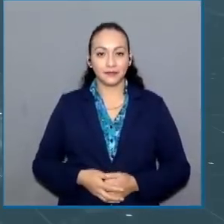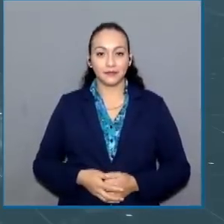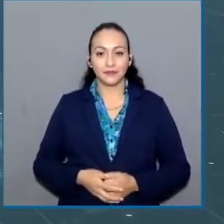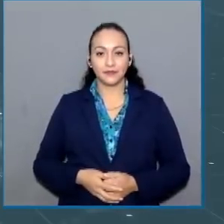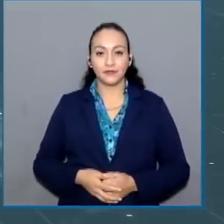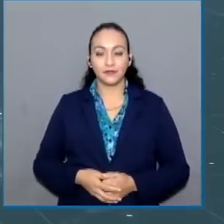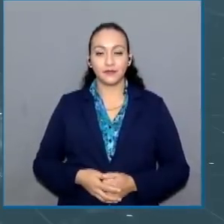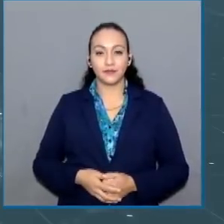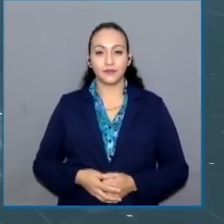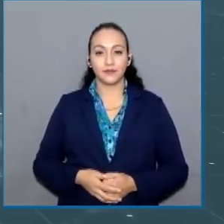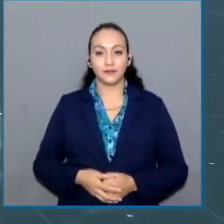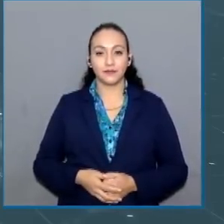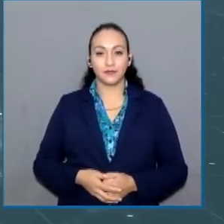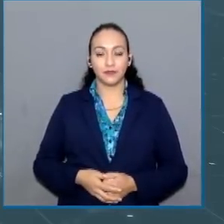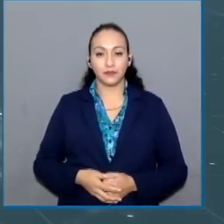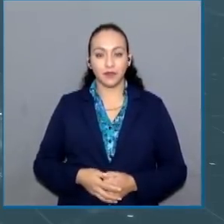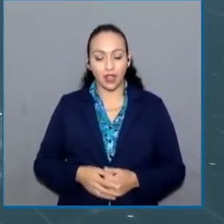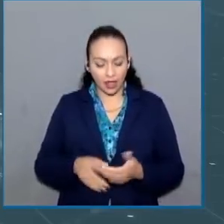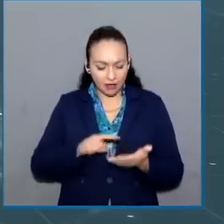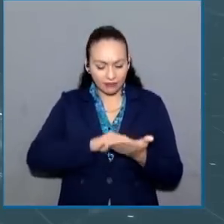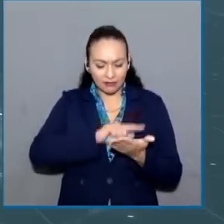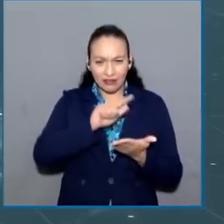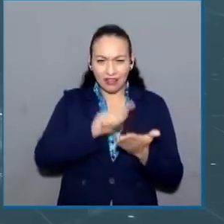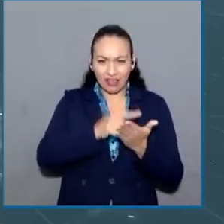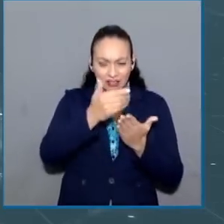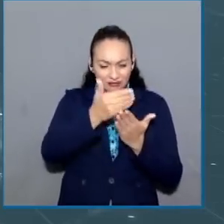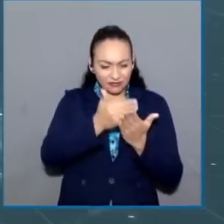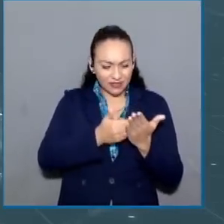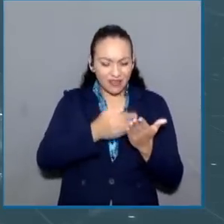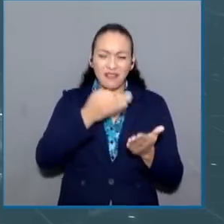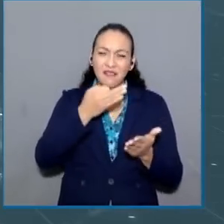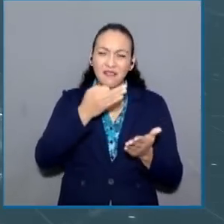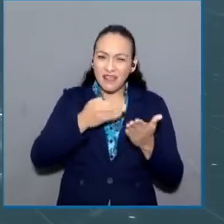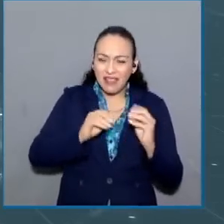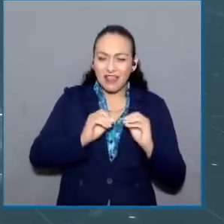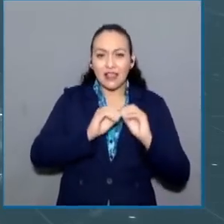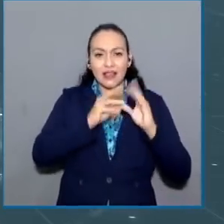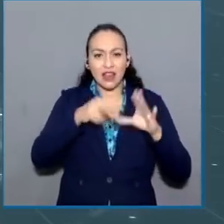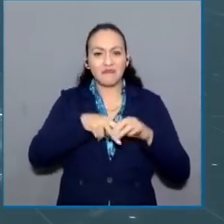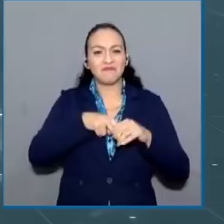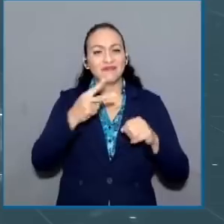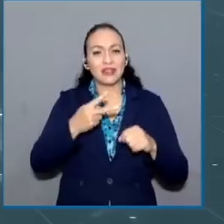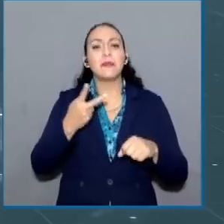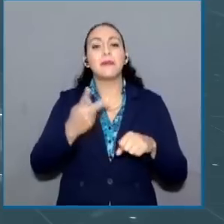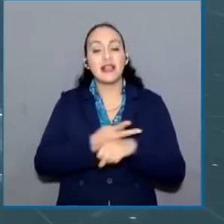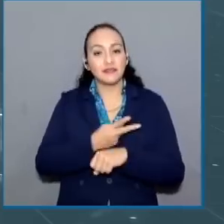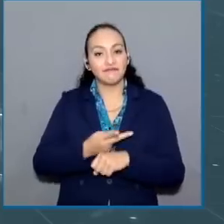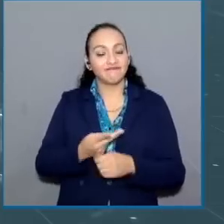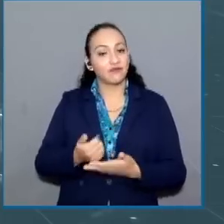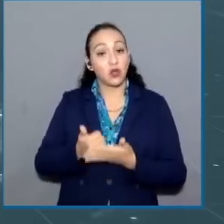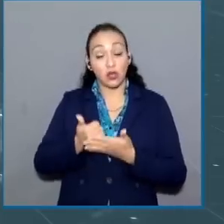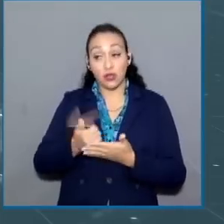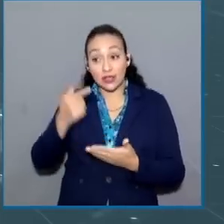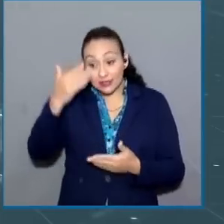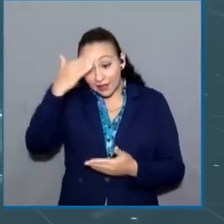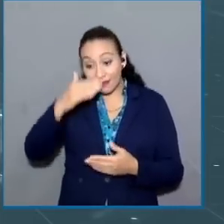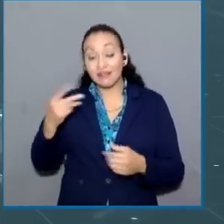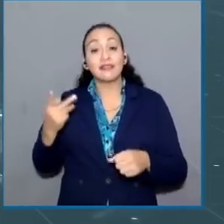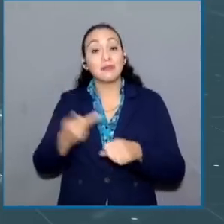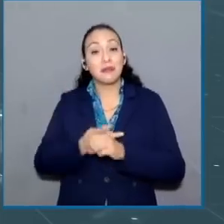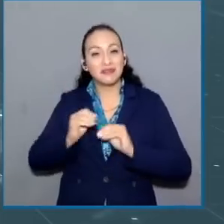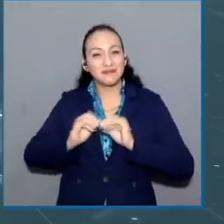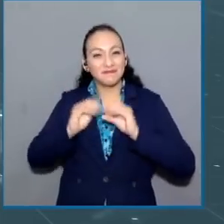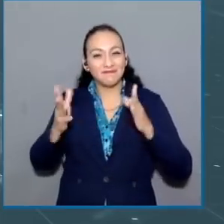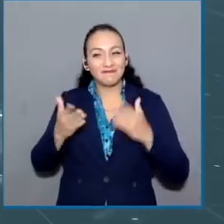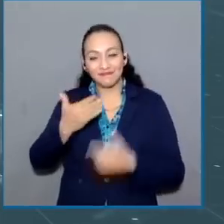Vacíos legales generan incertidumbre sobre la transparencia y legalidad de la próxima elección de personas juzgadoras,